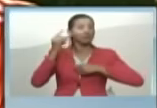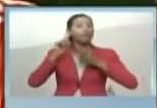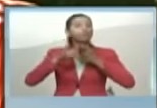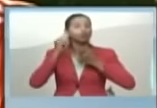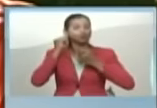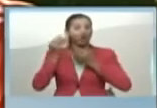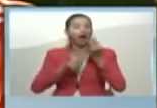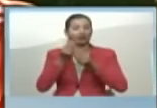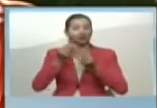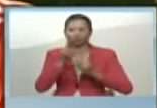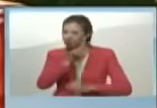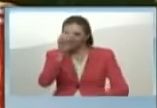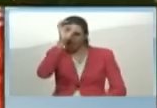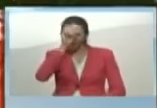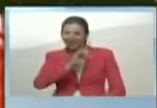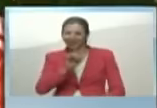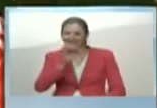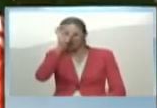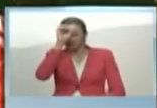¿Ustedes no sabían?